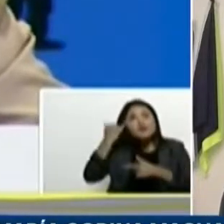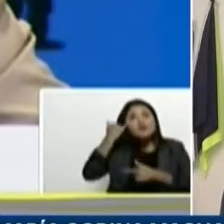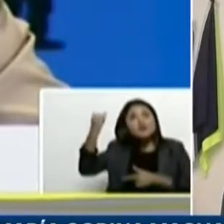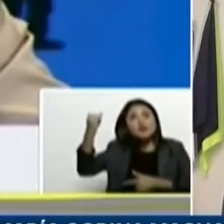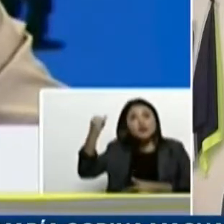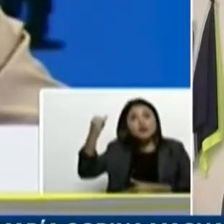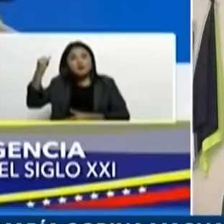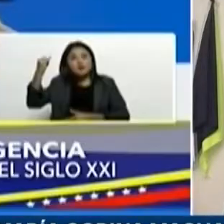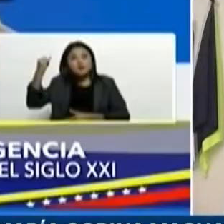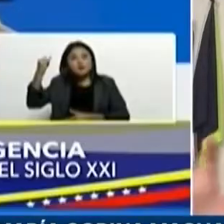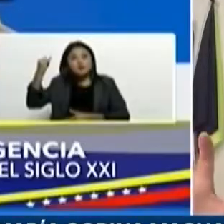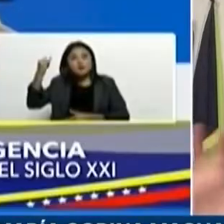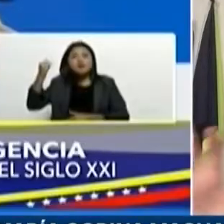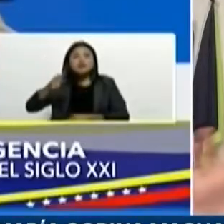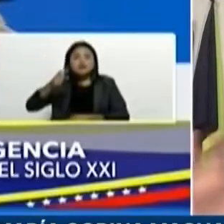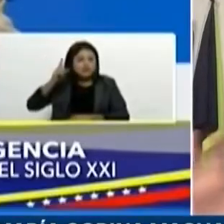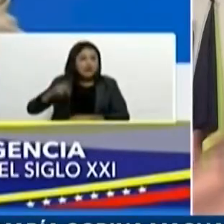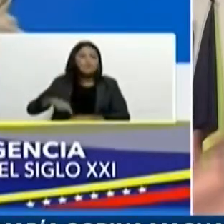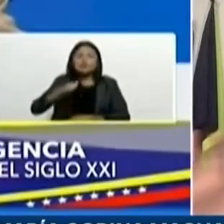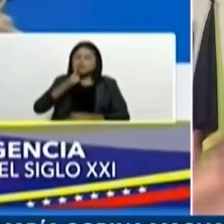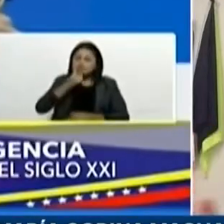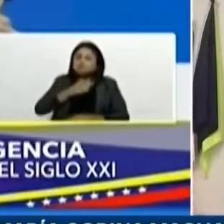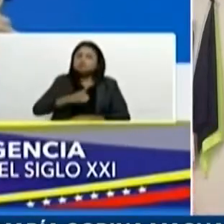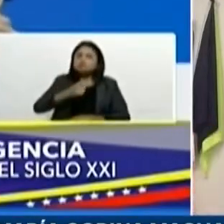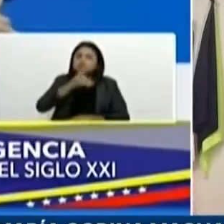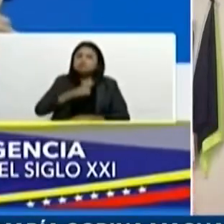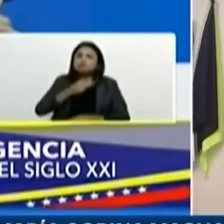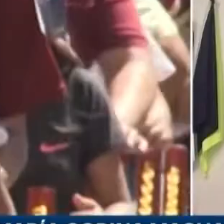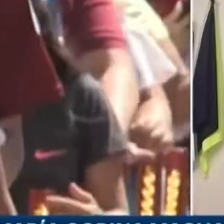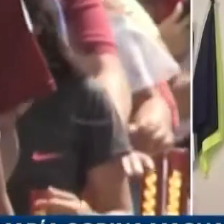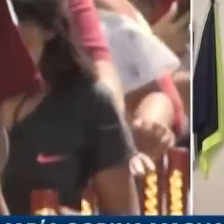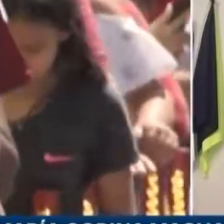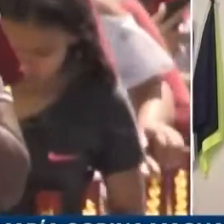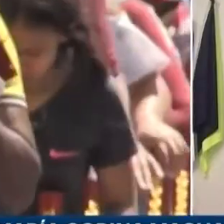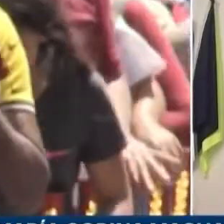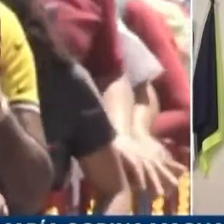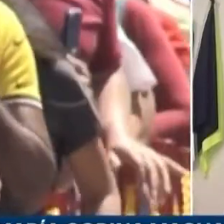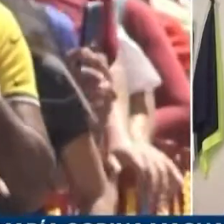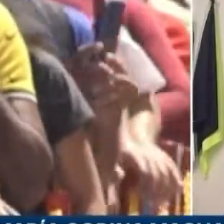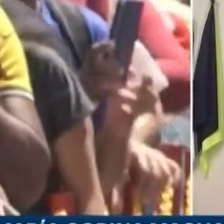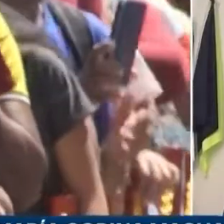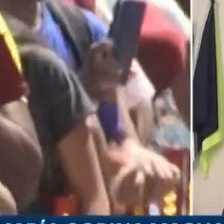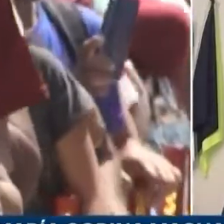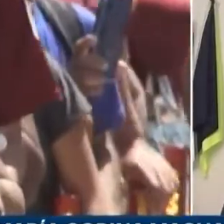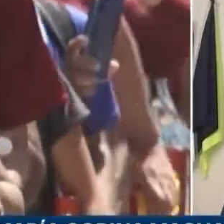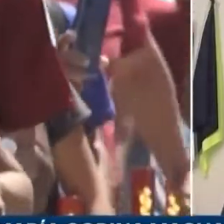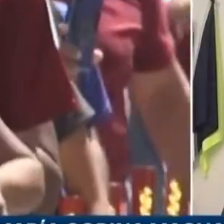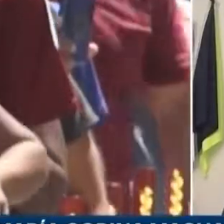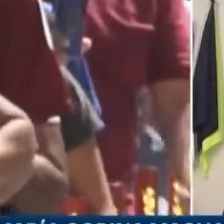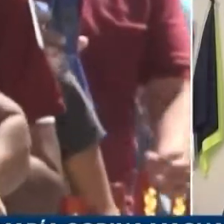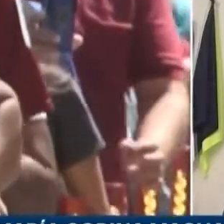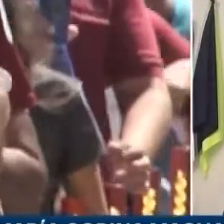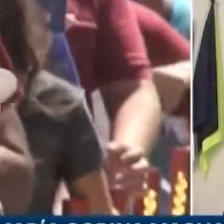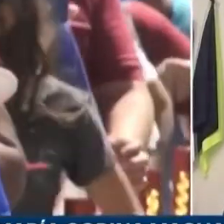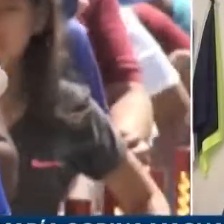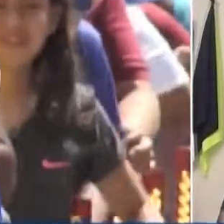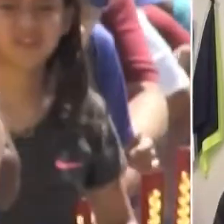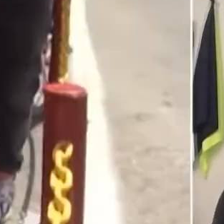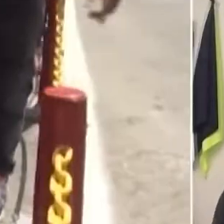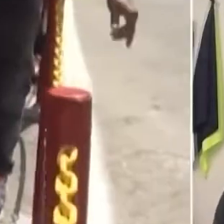nos para, nada nos detiene. Somos como leonas así para defenderles. Entonces yo creo que eso es lo que hoy más bien